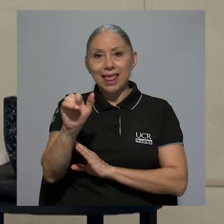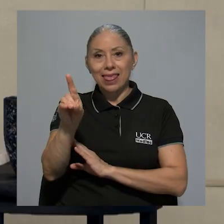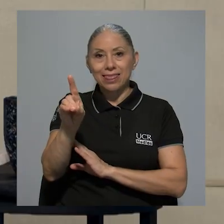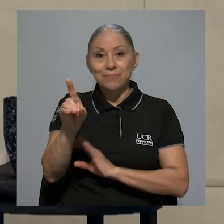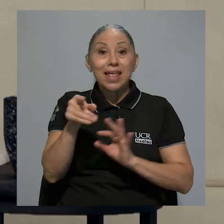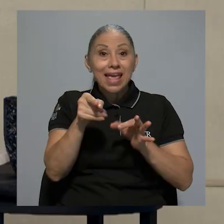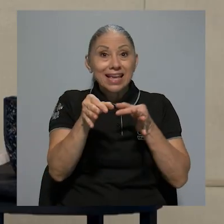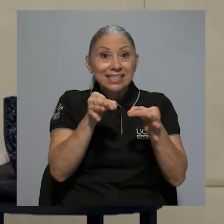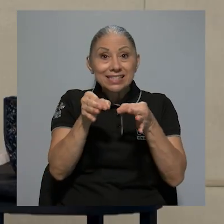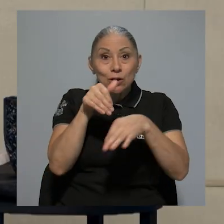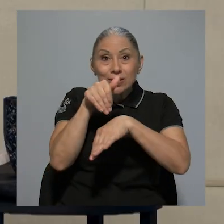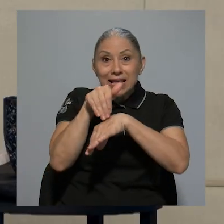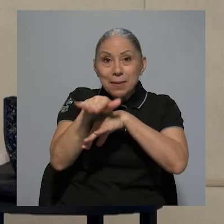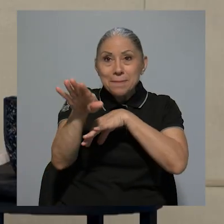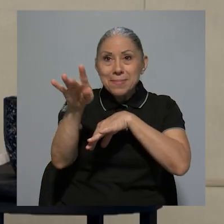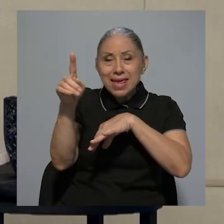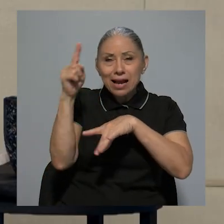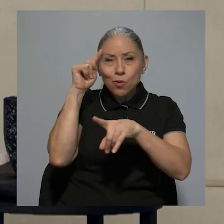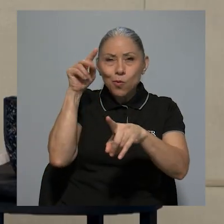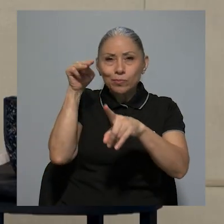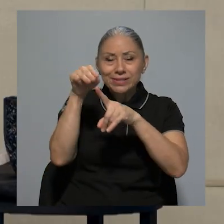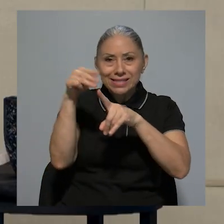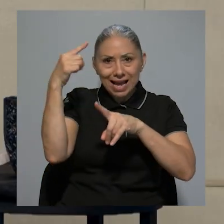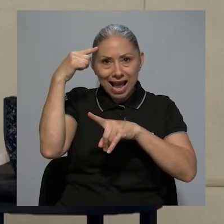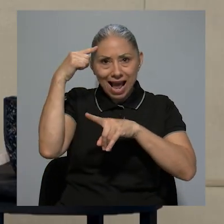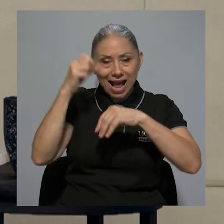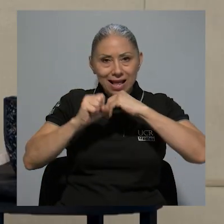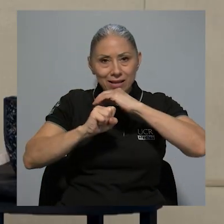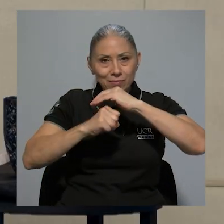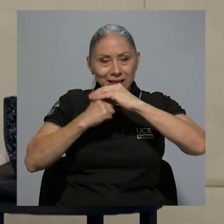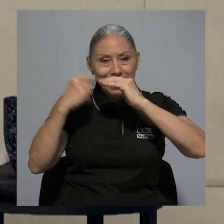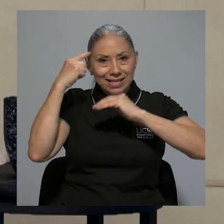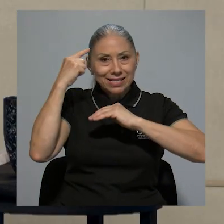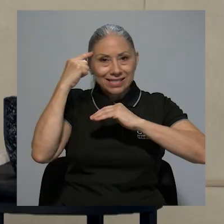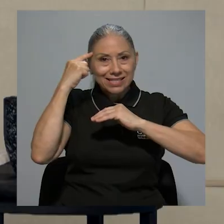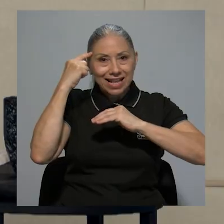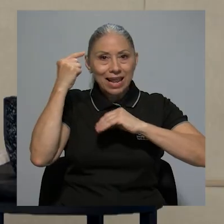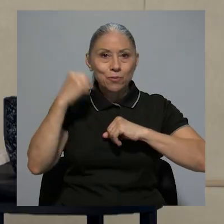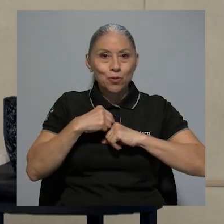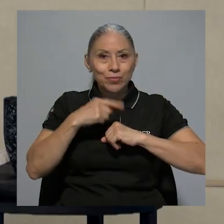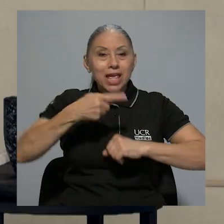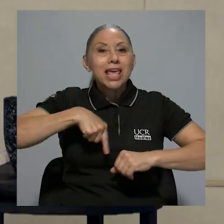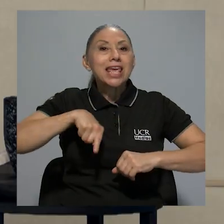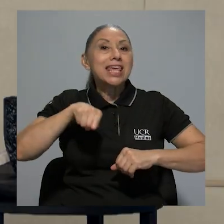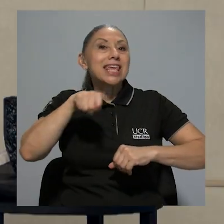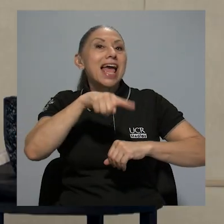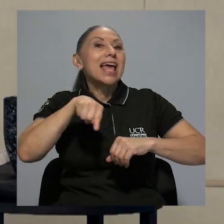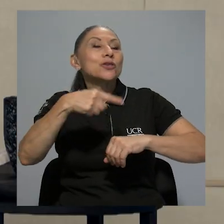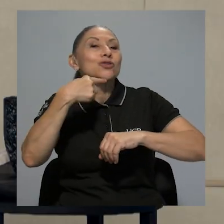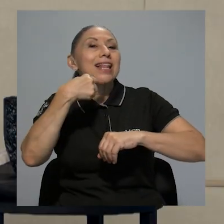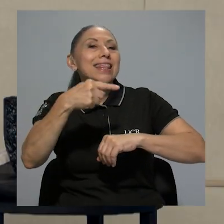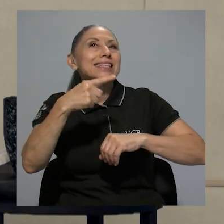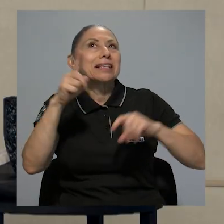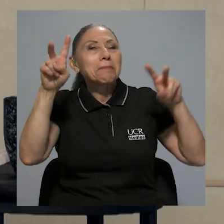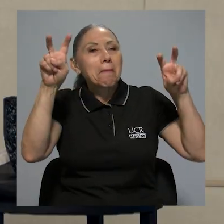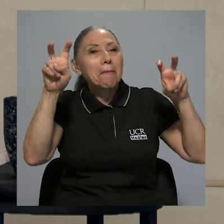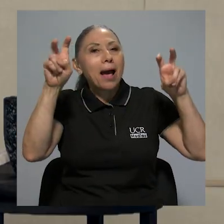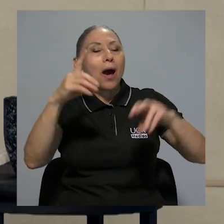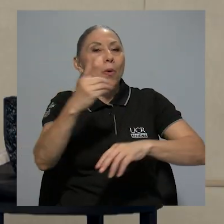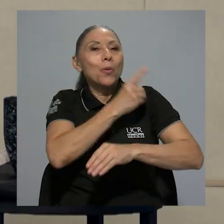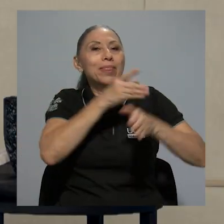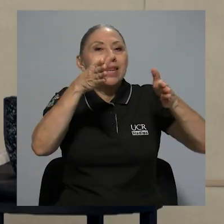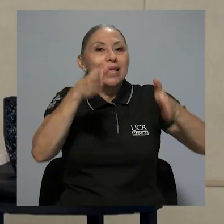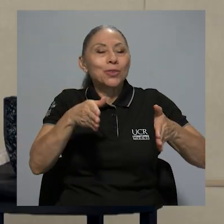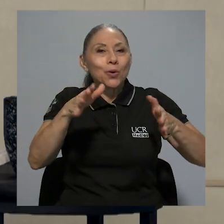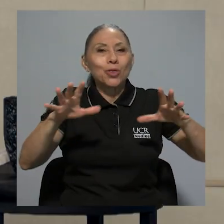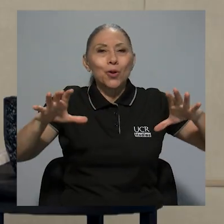cerebro y le indica básicamente a nosotros lo llamamos un director de orquesta básicamente, porque es un núcleo,